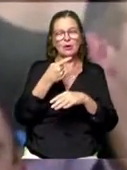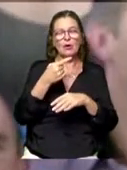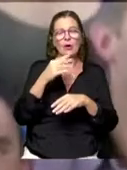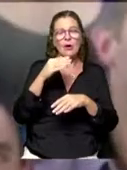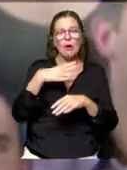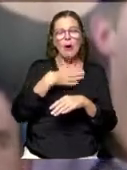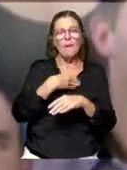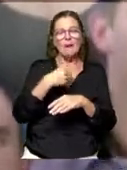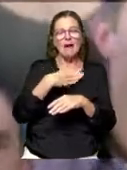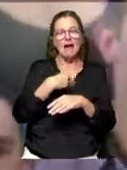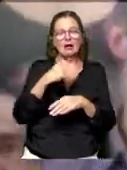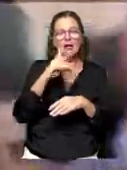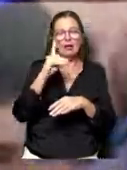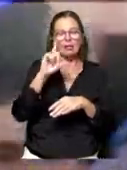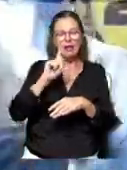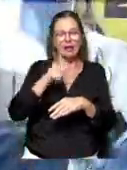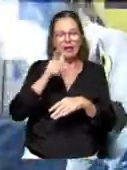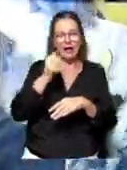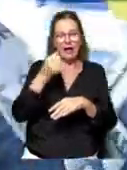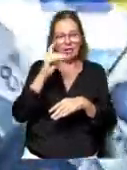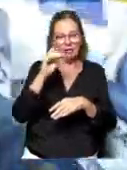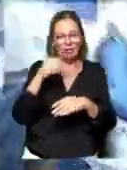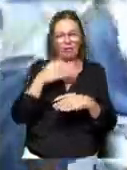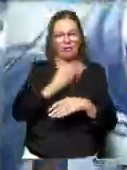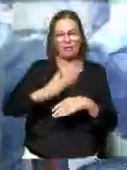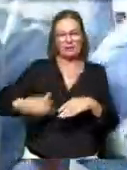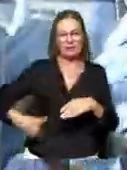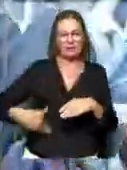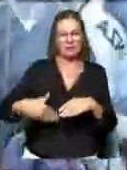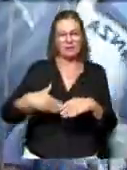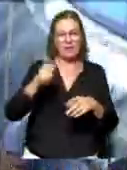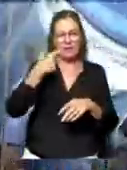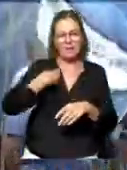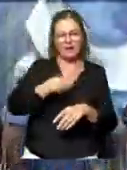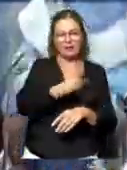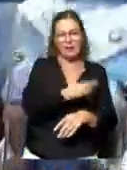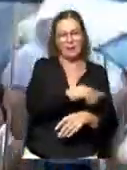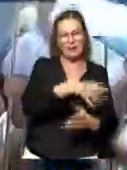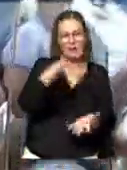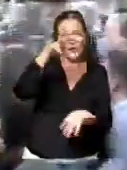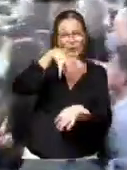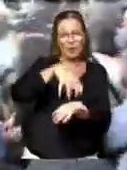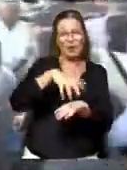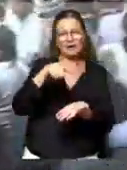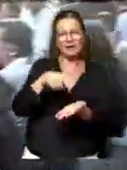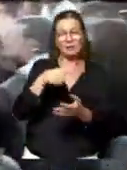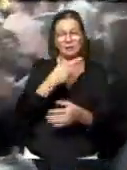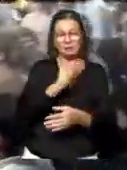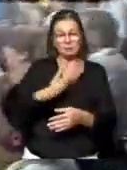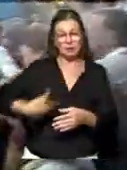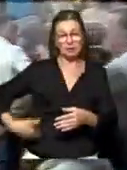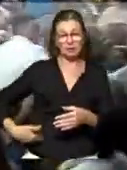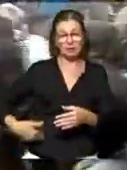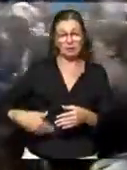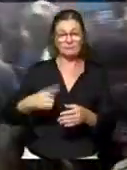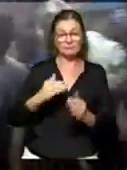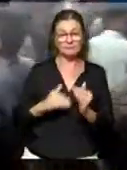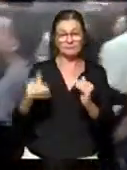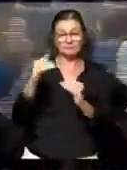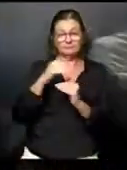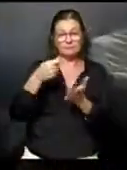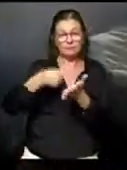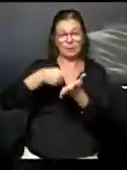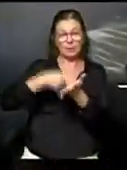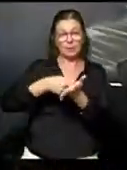nacionalista Álvaro Delgado largó su campaña a la presidencia en el Palacio Peñarol y prometió que si le toca ser mandatario, no subirá los impuestos